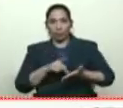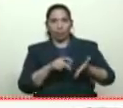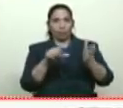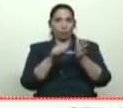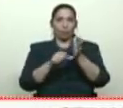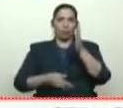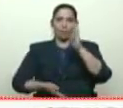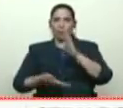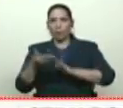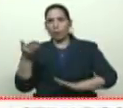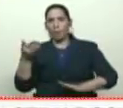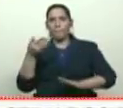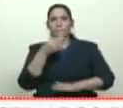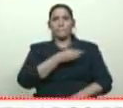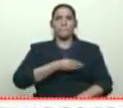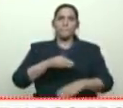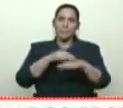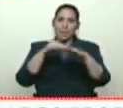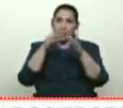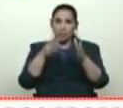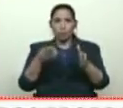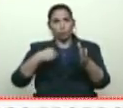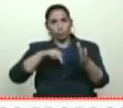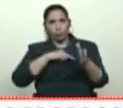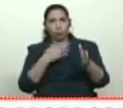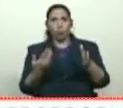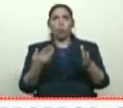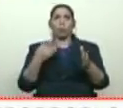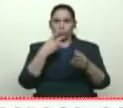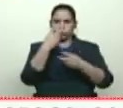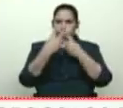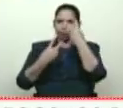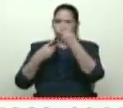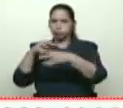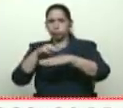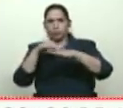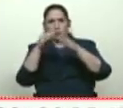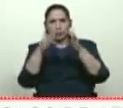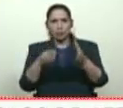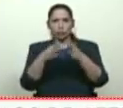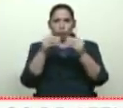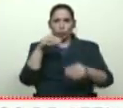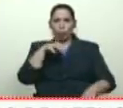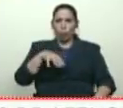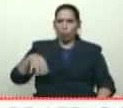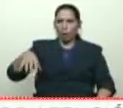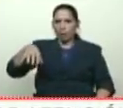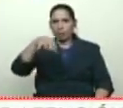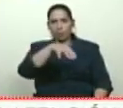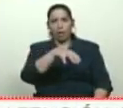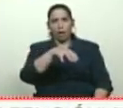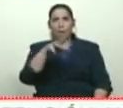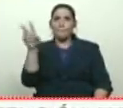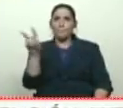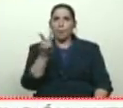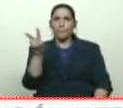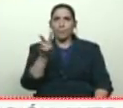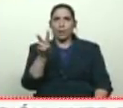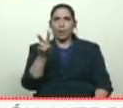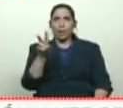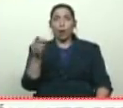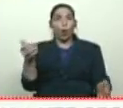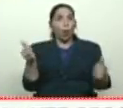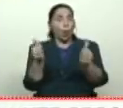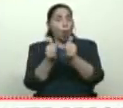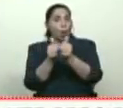así. Nosotros fuimos unos ministros a unos estados, pero se está trabajando en todos los estados del país con ministros sin ministros.